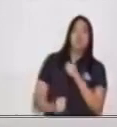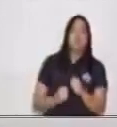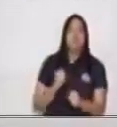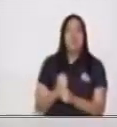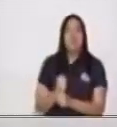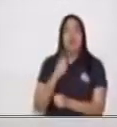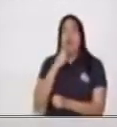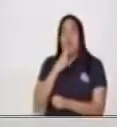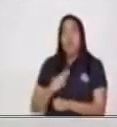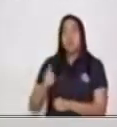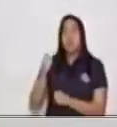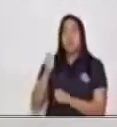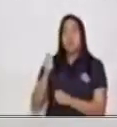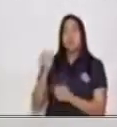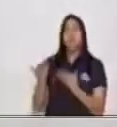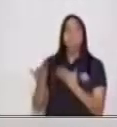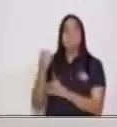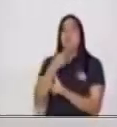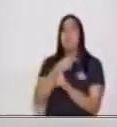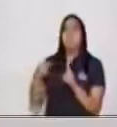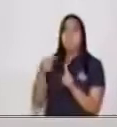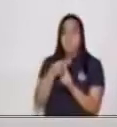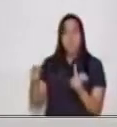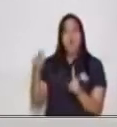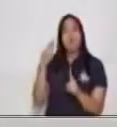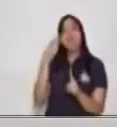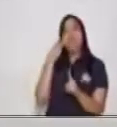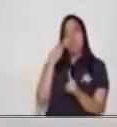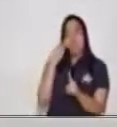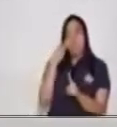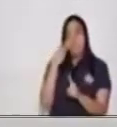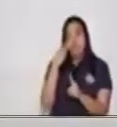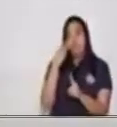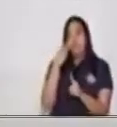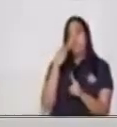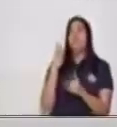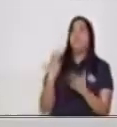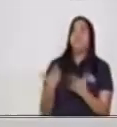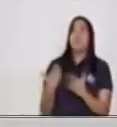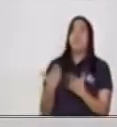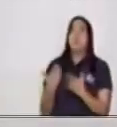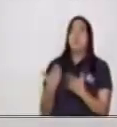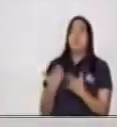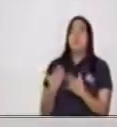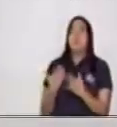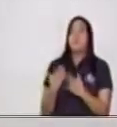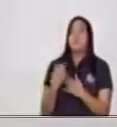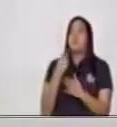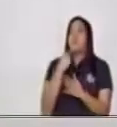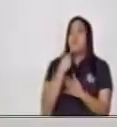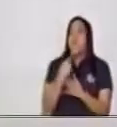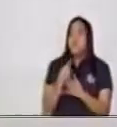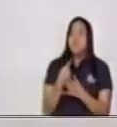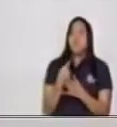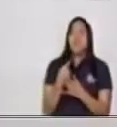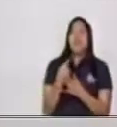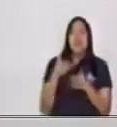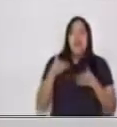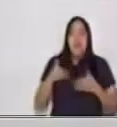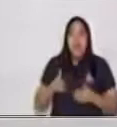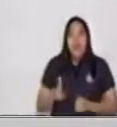de la madre. Vamos entonces a ver acá esto, donde dice, la edad de la